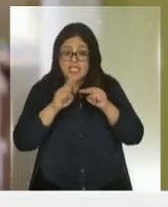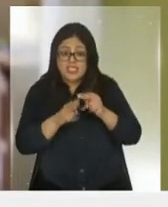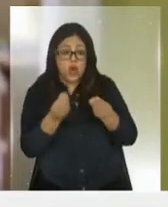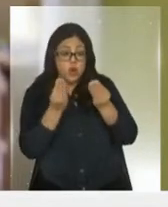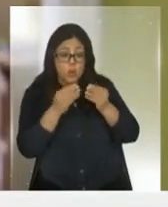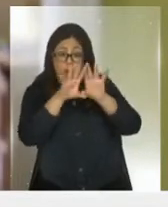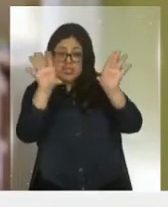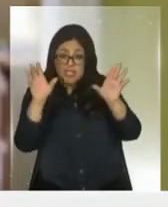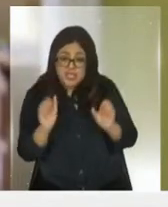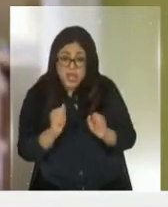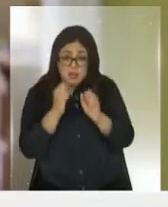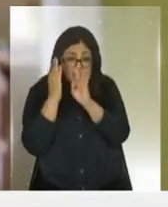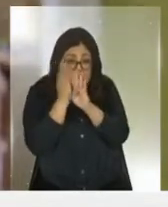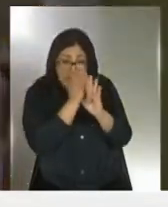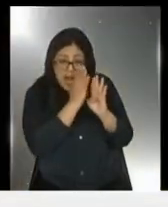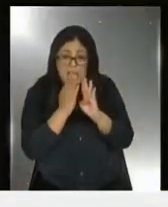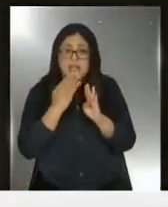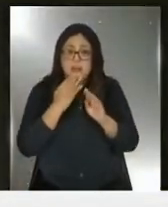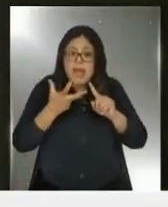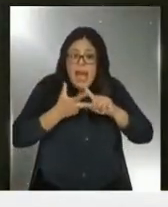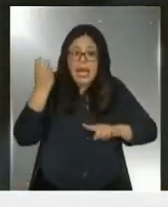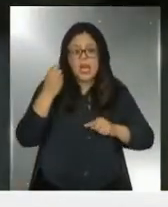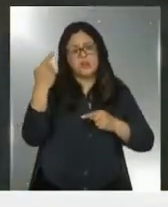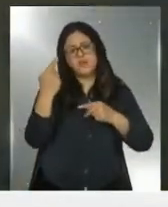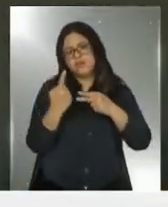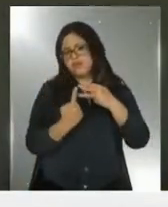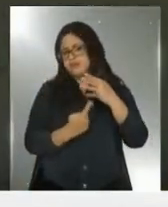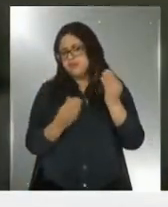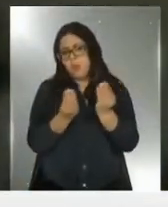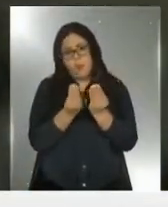sistema de hackeo, es infinito.